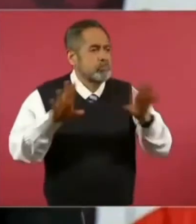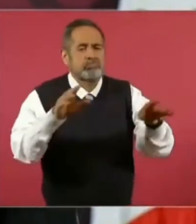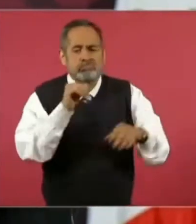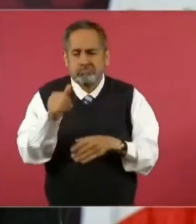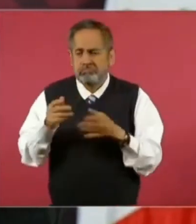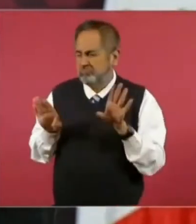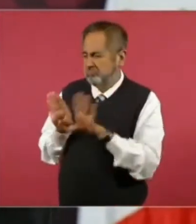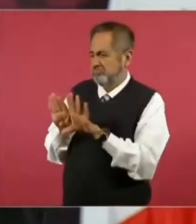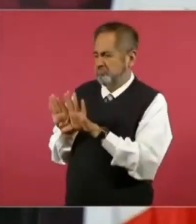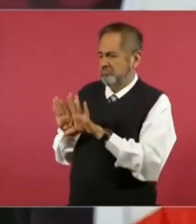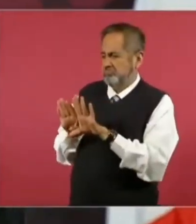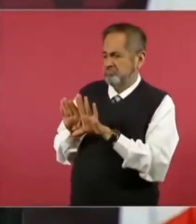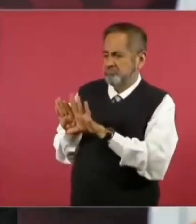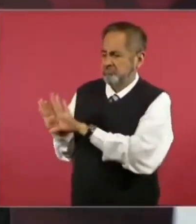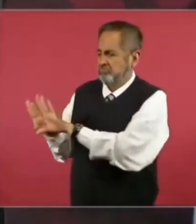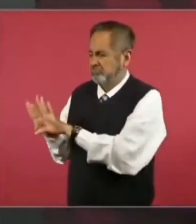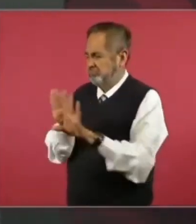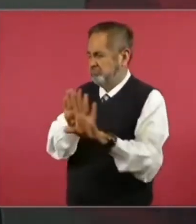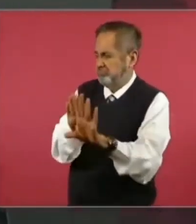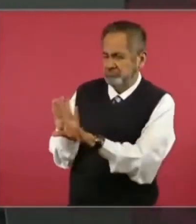bloqueados, rodeados,